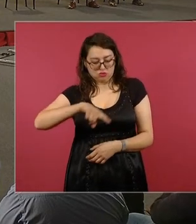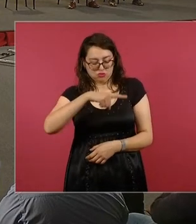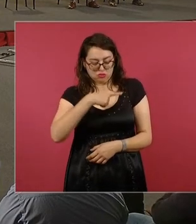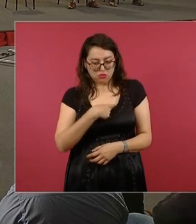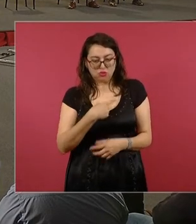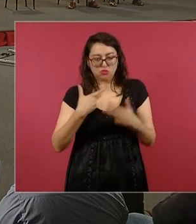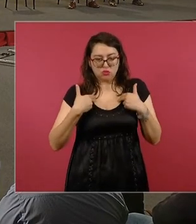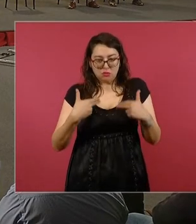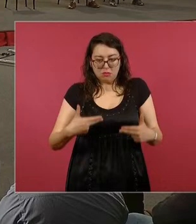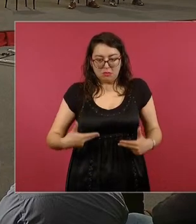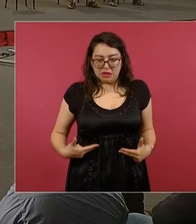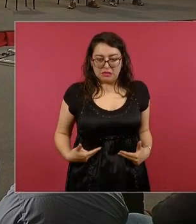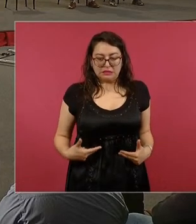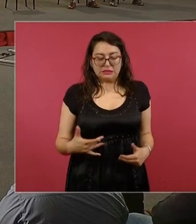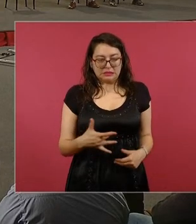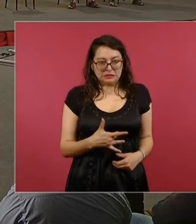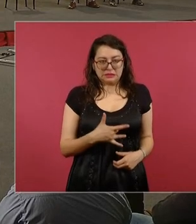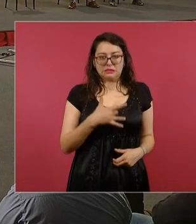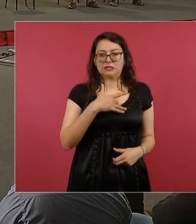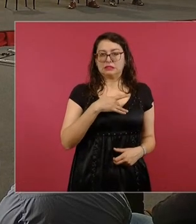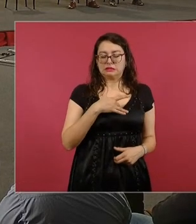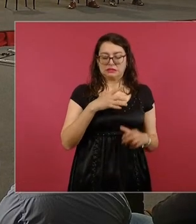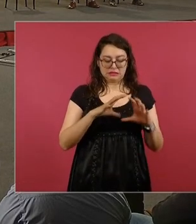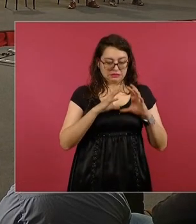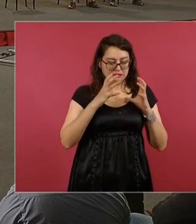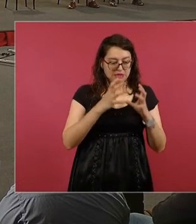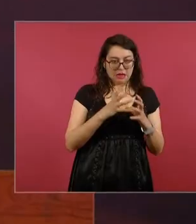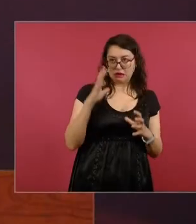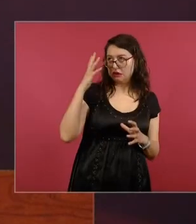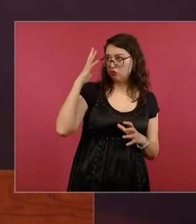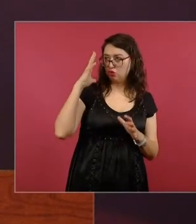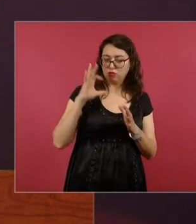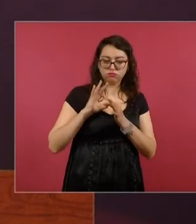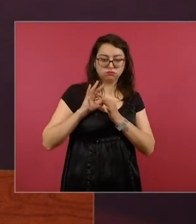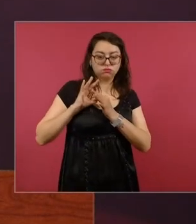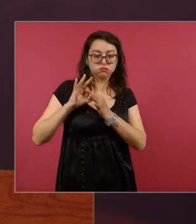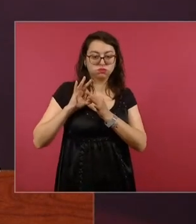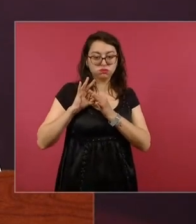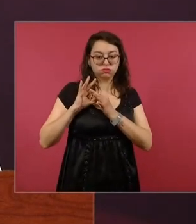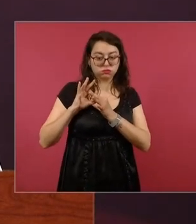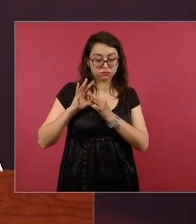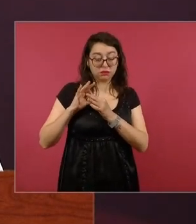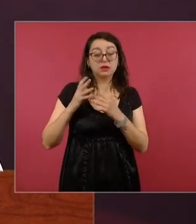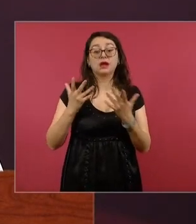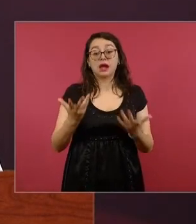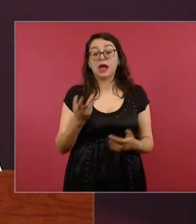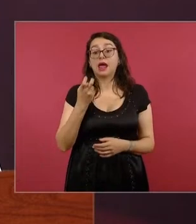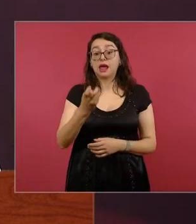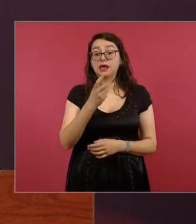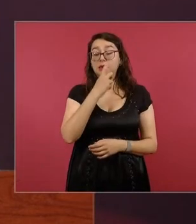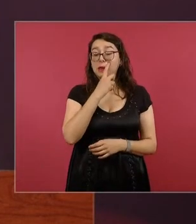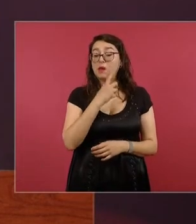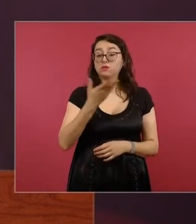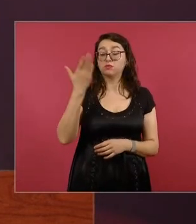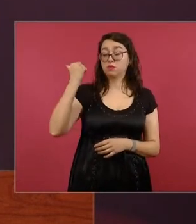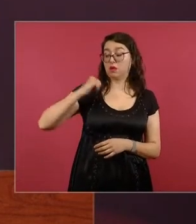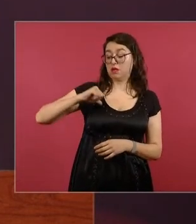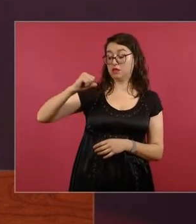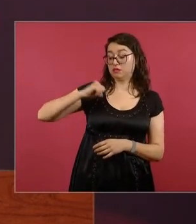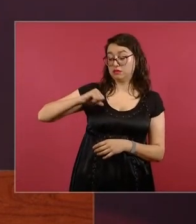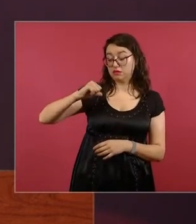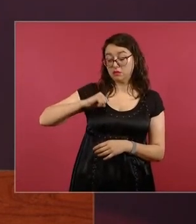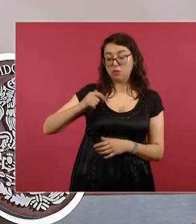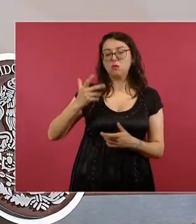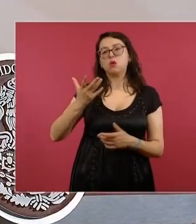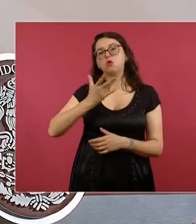biológico está presente la interacción entre la Tierra y el Sol. Por ello, es comprensible que nuestros antepasados, que hacían de los